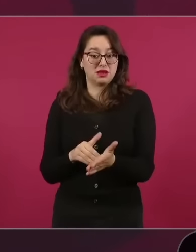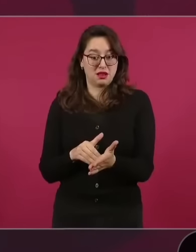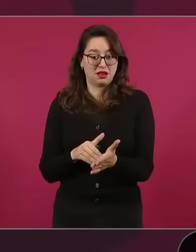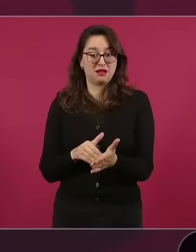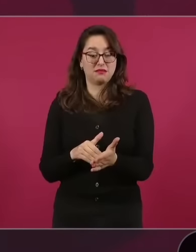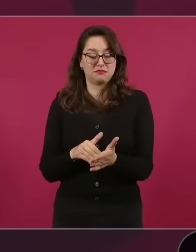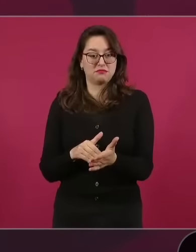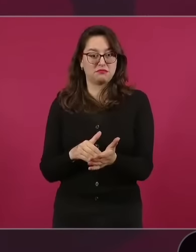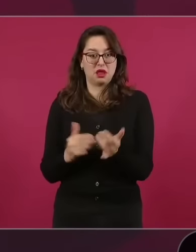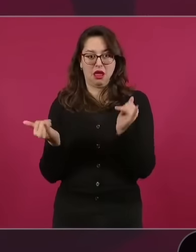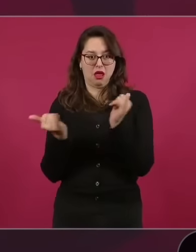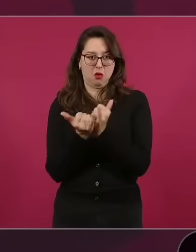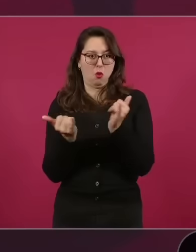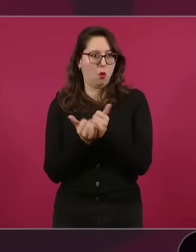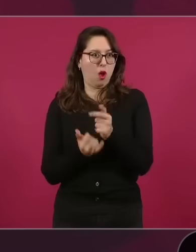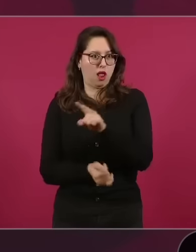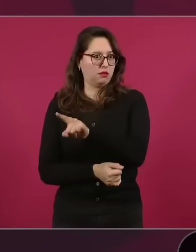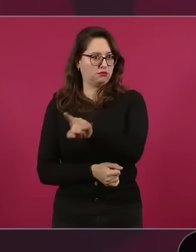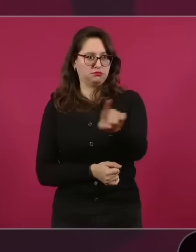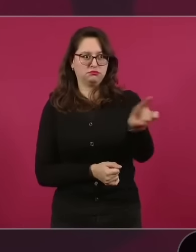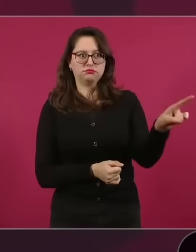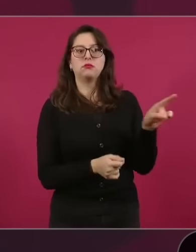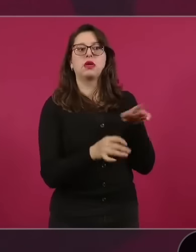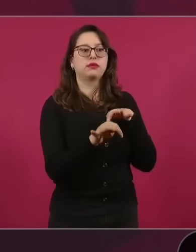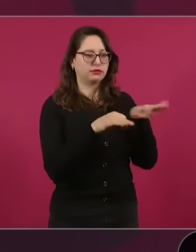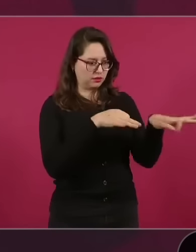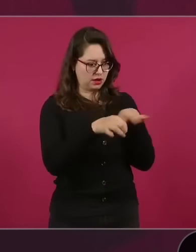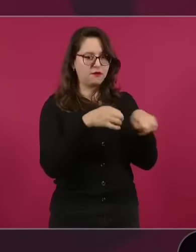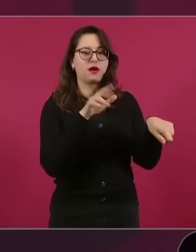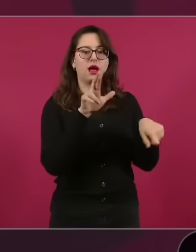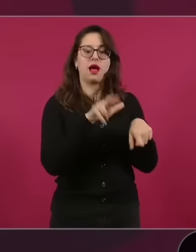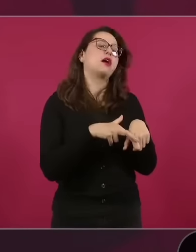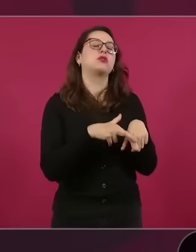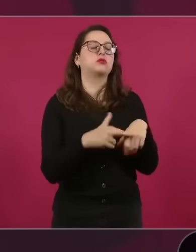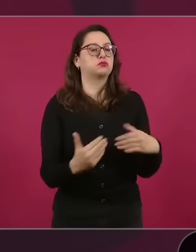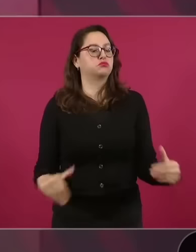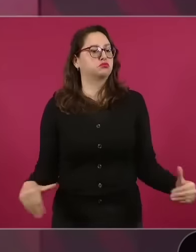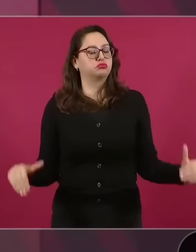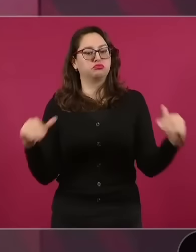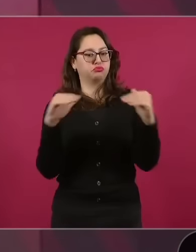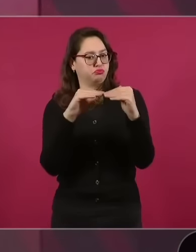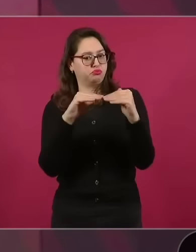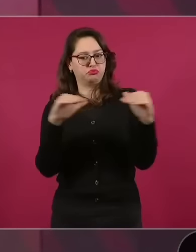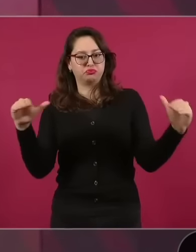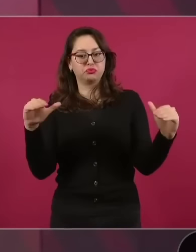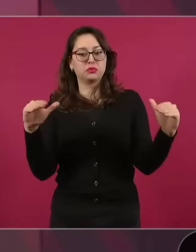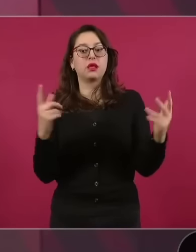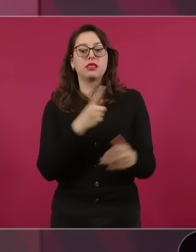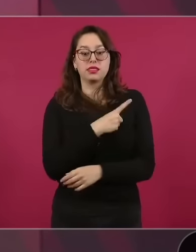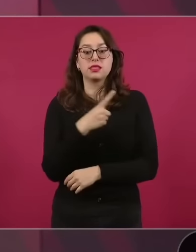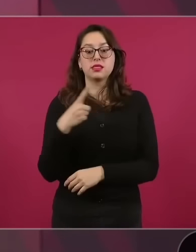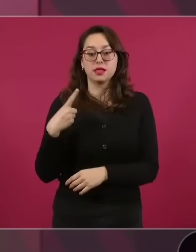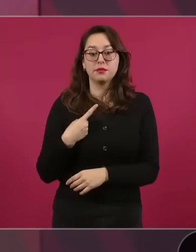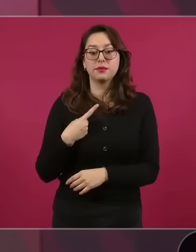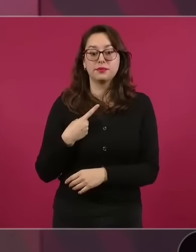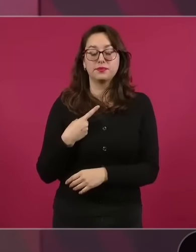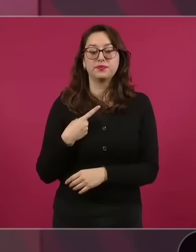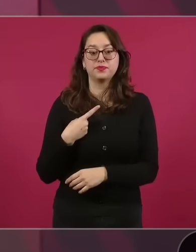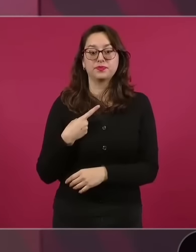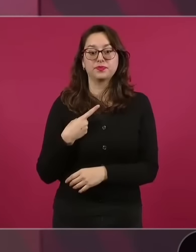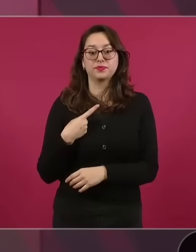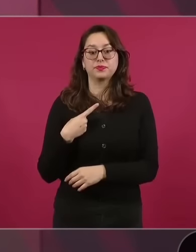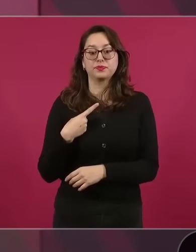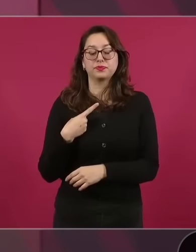equivalente a lo que gana un trabajador en